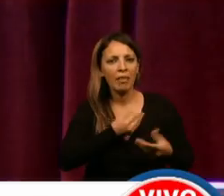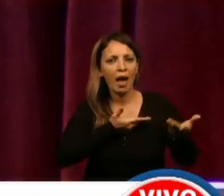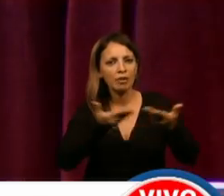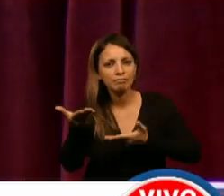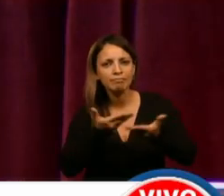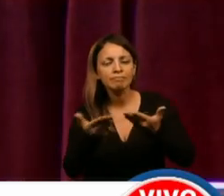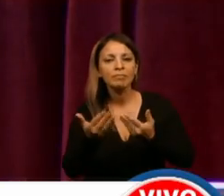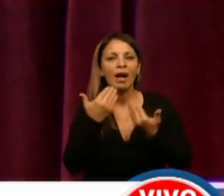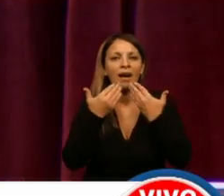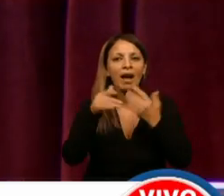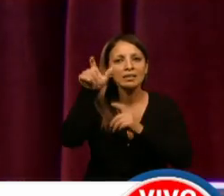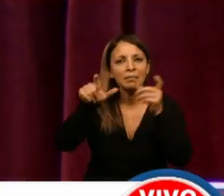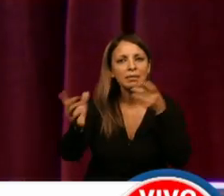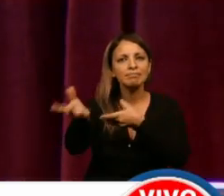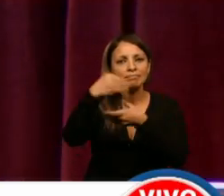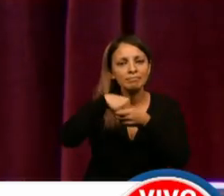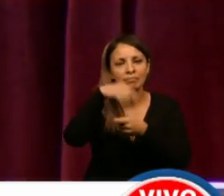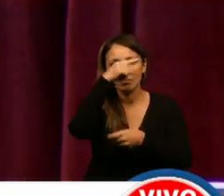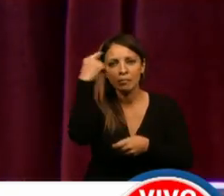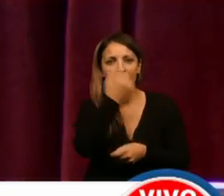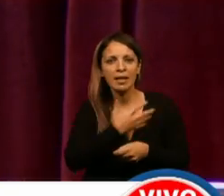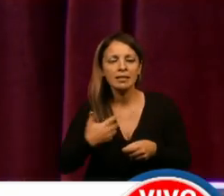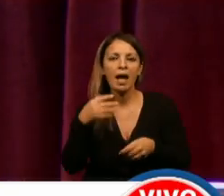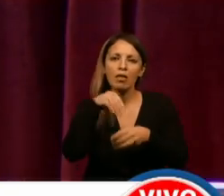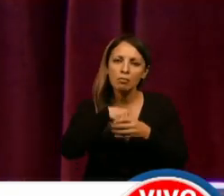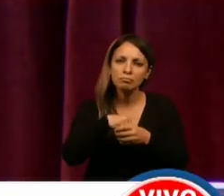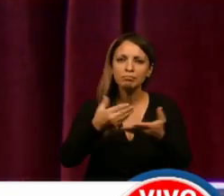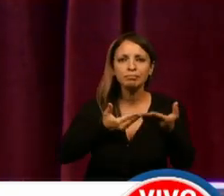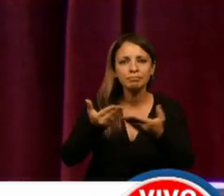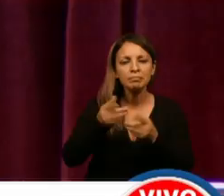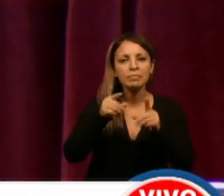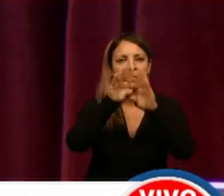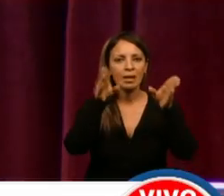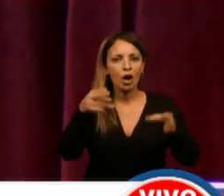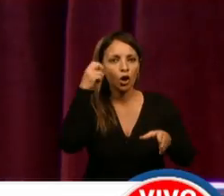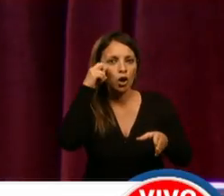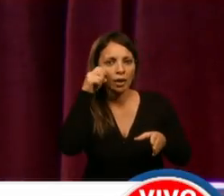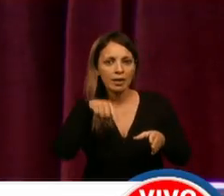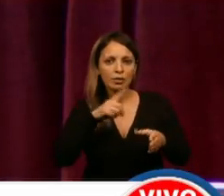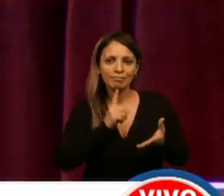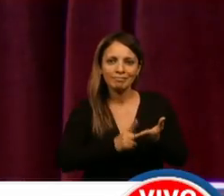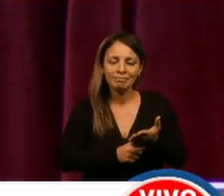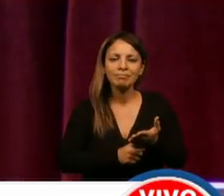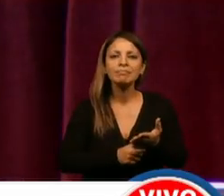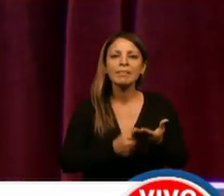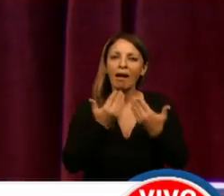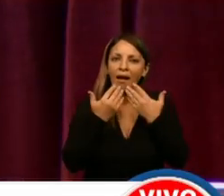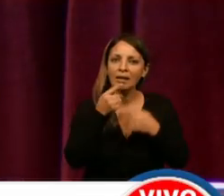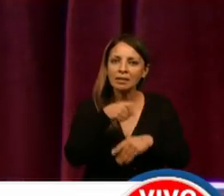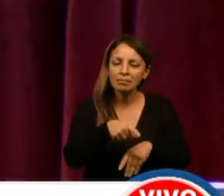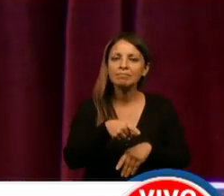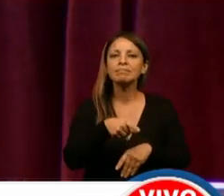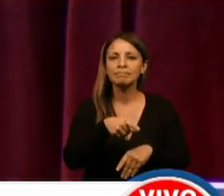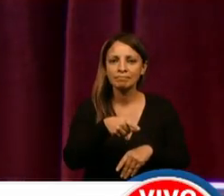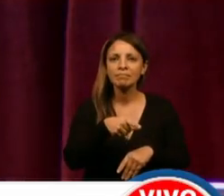de la participación y el protagonismo del estado en esta medida de este congreso en esta medida tiene un fuerte